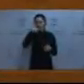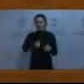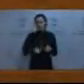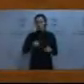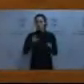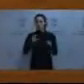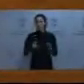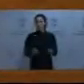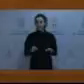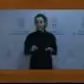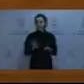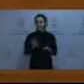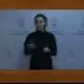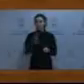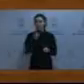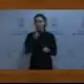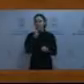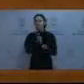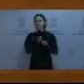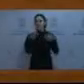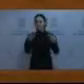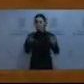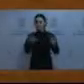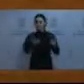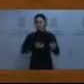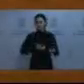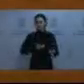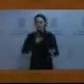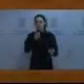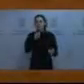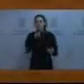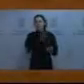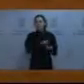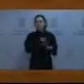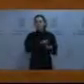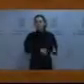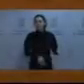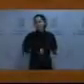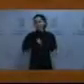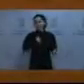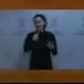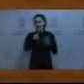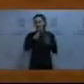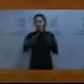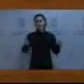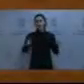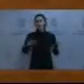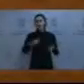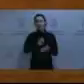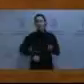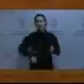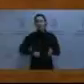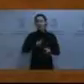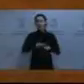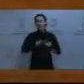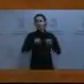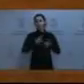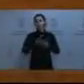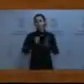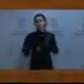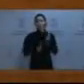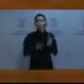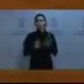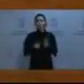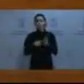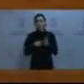en este propio mes de julio, dice en un pleno municipal que va a hacer una intervención general y que no necesita autorización del Principado de Asturias para hacer una intervención general. Está